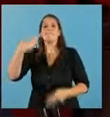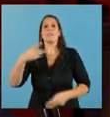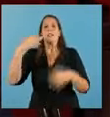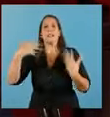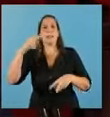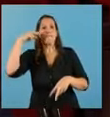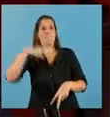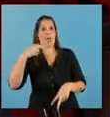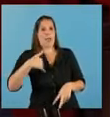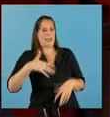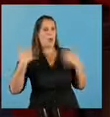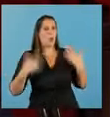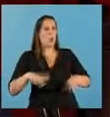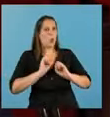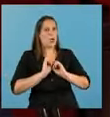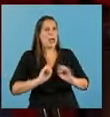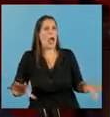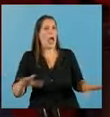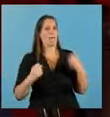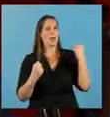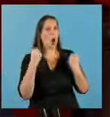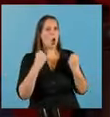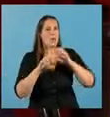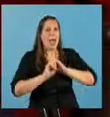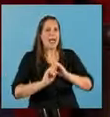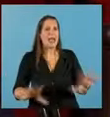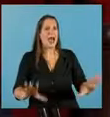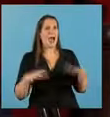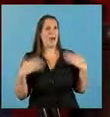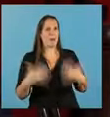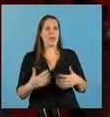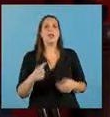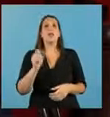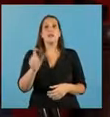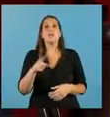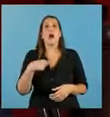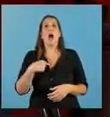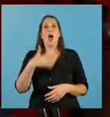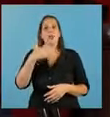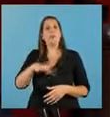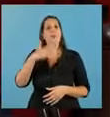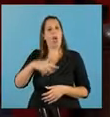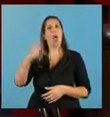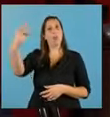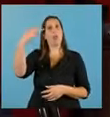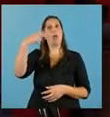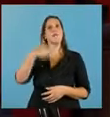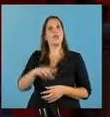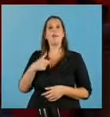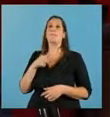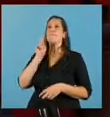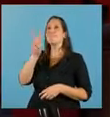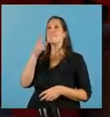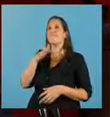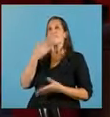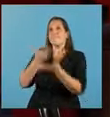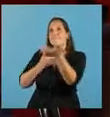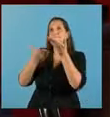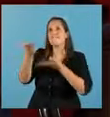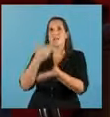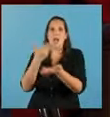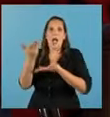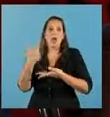la situación económica. Hay un creciente entendimiento mutuo en una crisis en la cual todas las